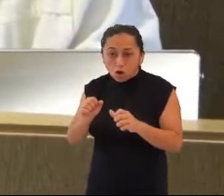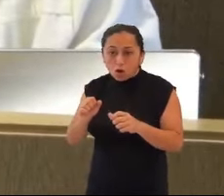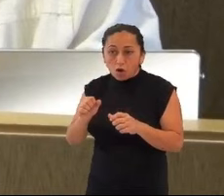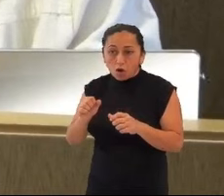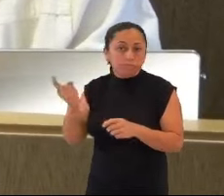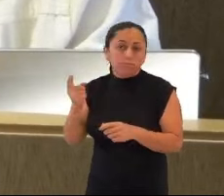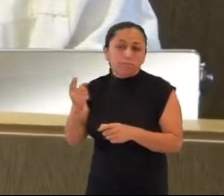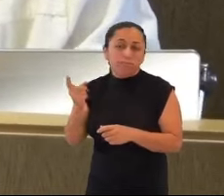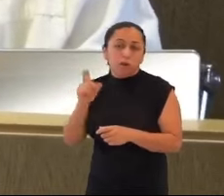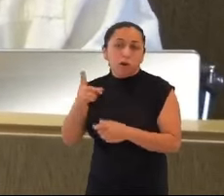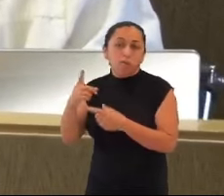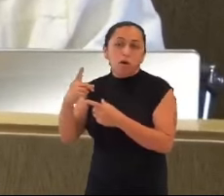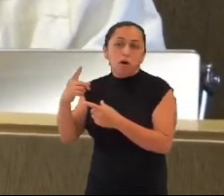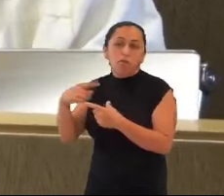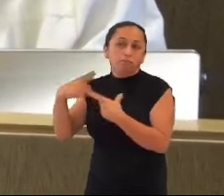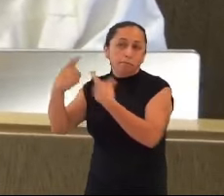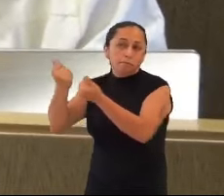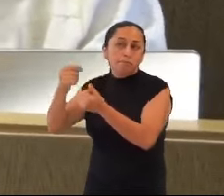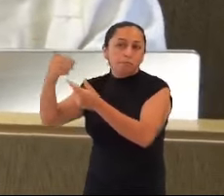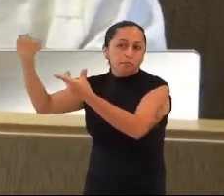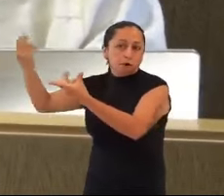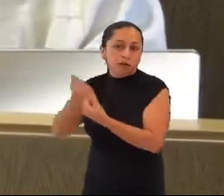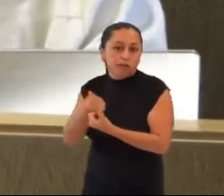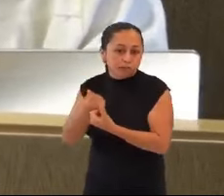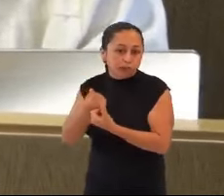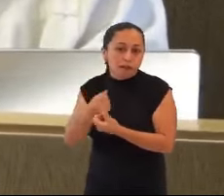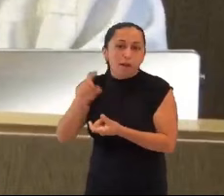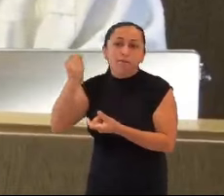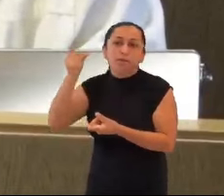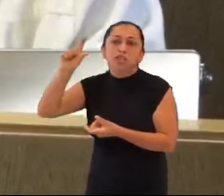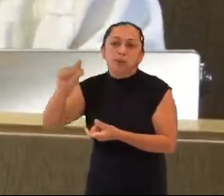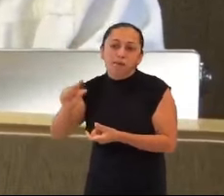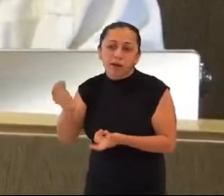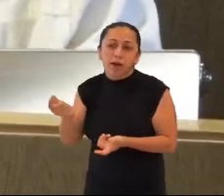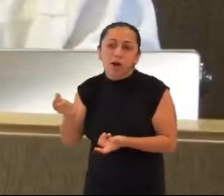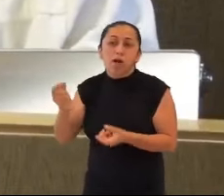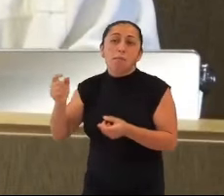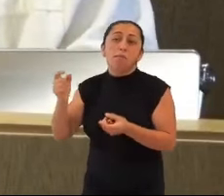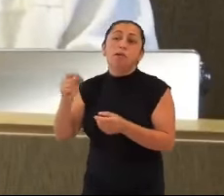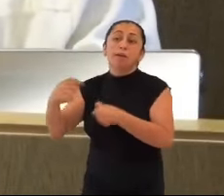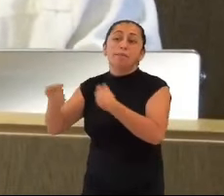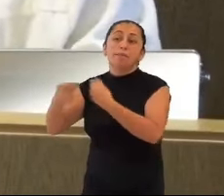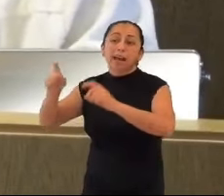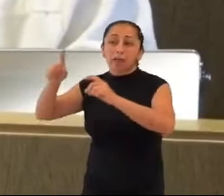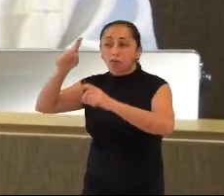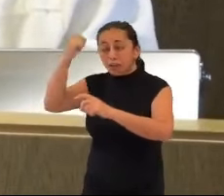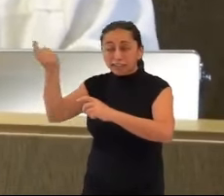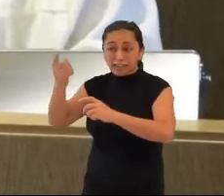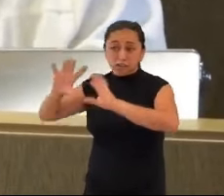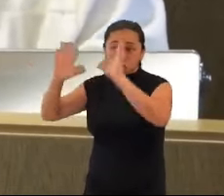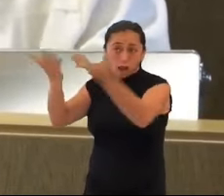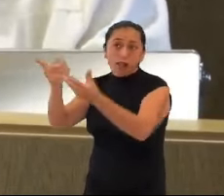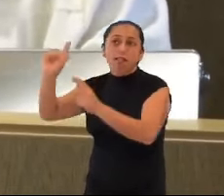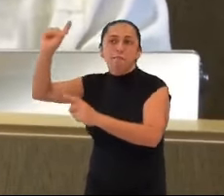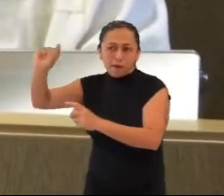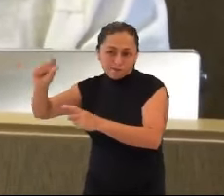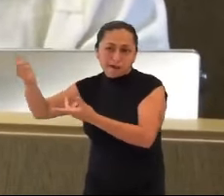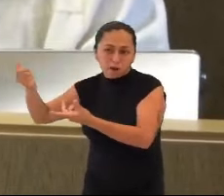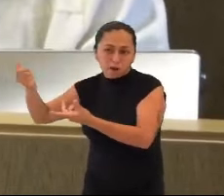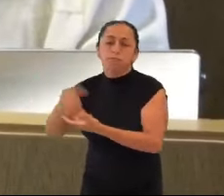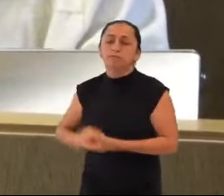a precios más bajos, justamente por la baja en el mercado internacional de esta producción.